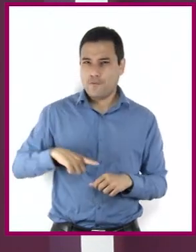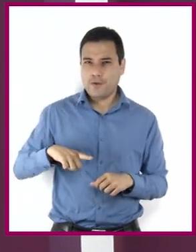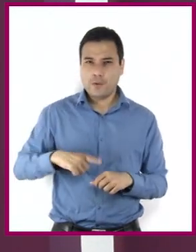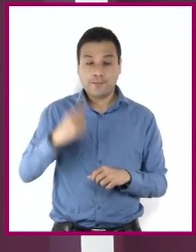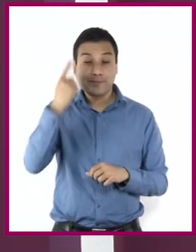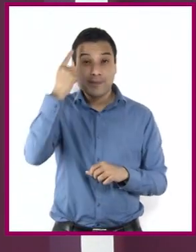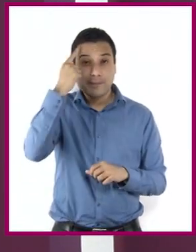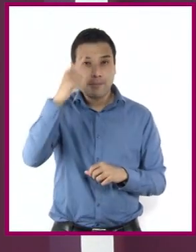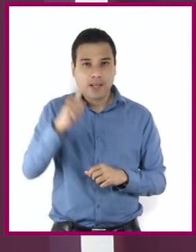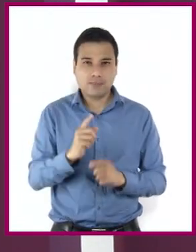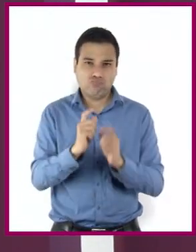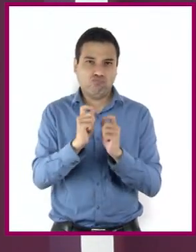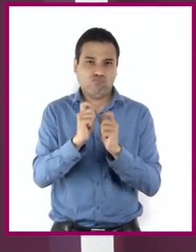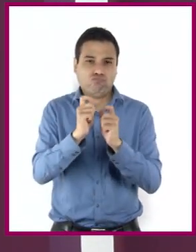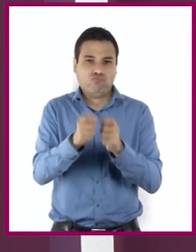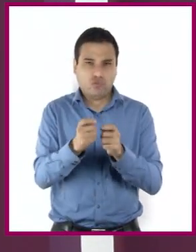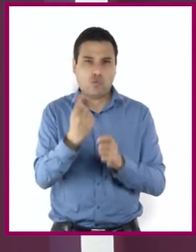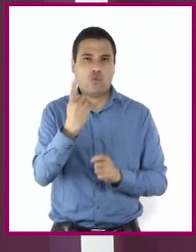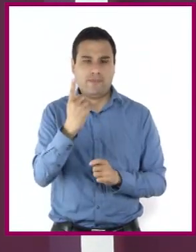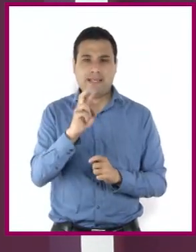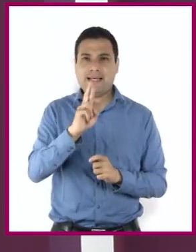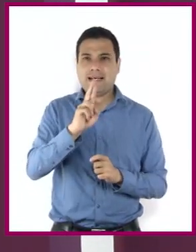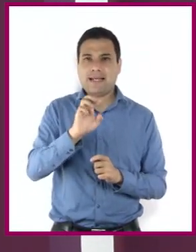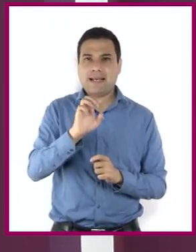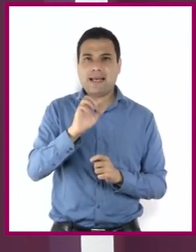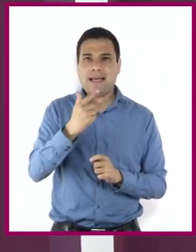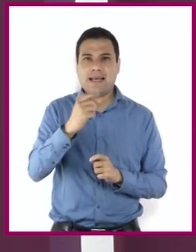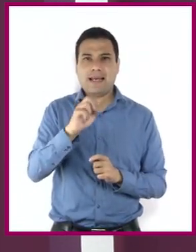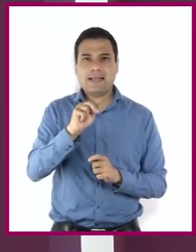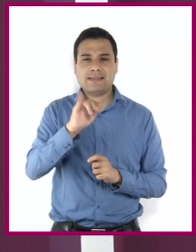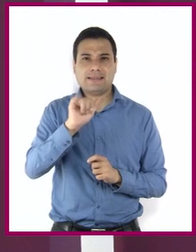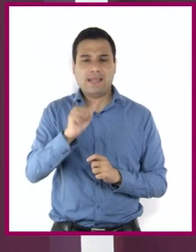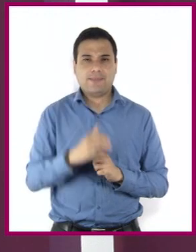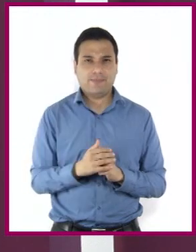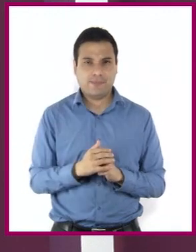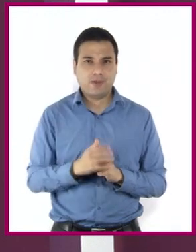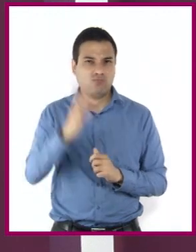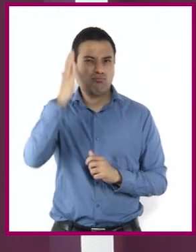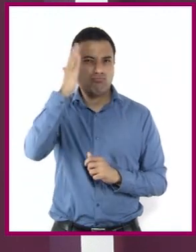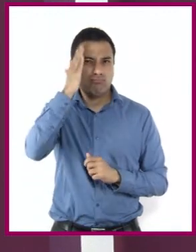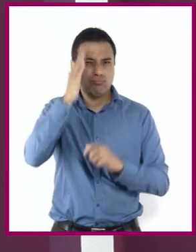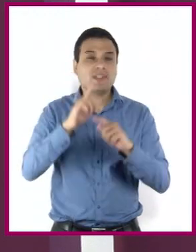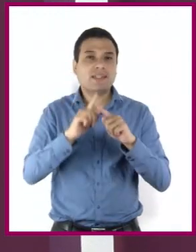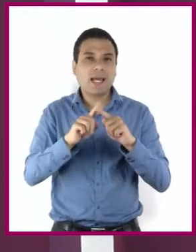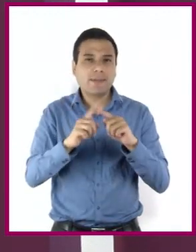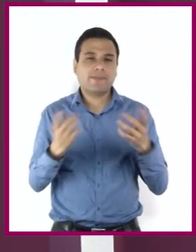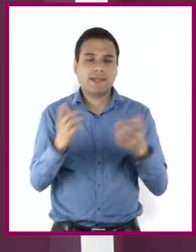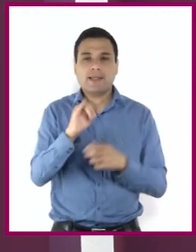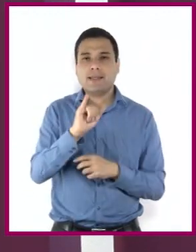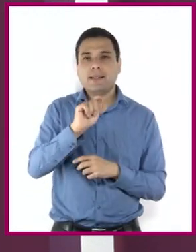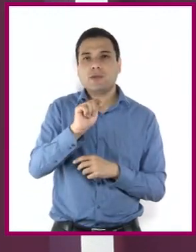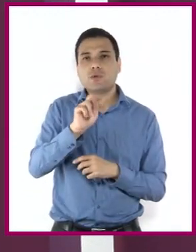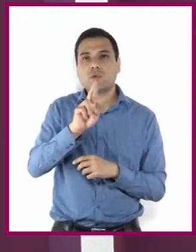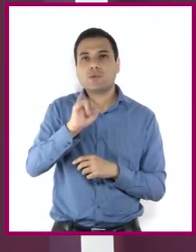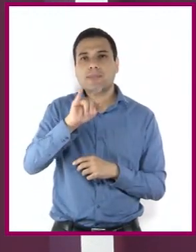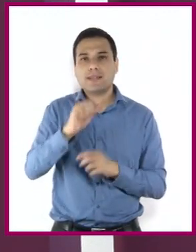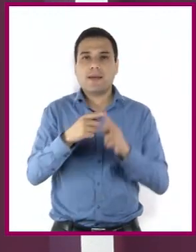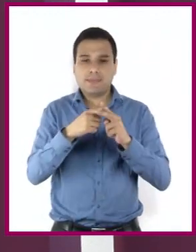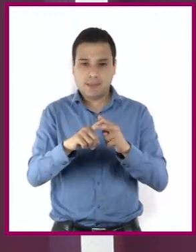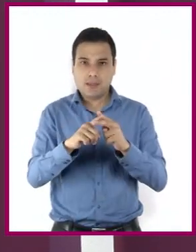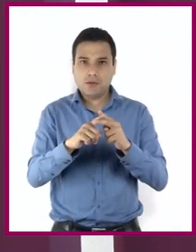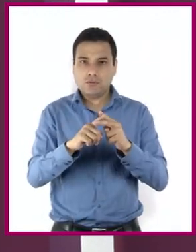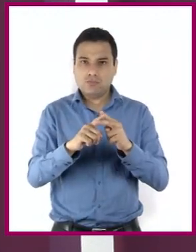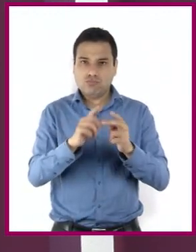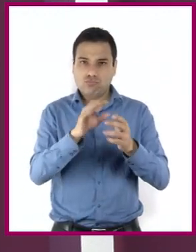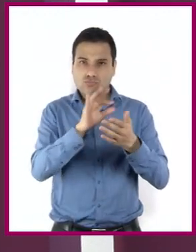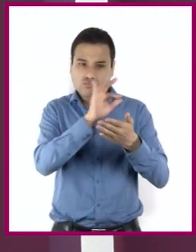elegir una regencia que sería encabezada por Agustín de Iturbide y redactar el Acta de